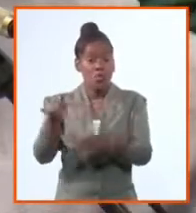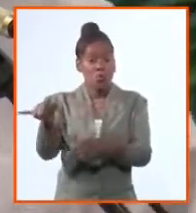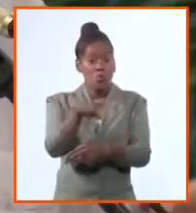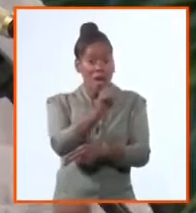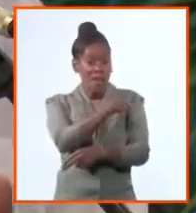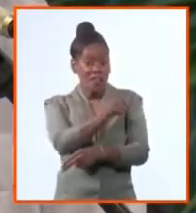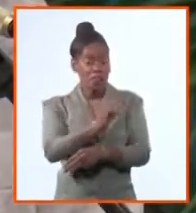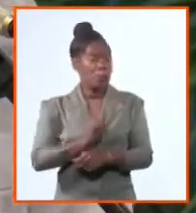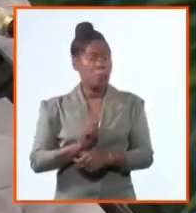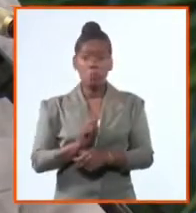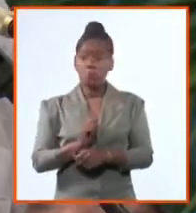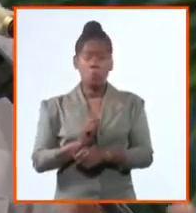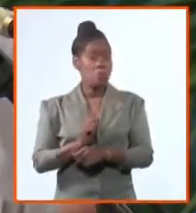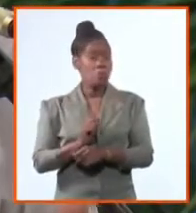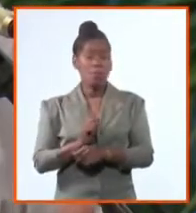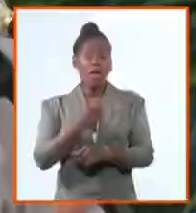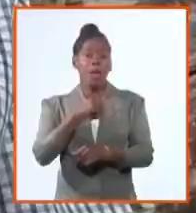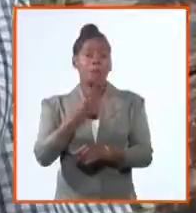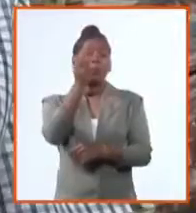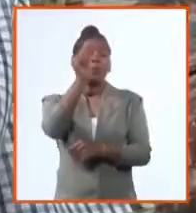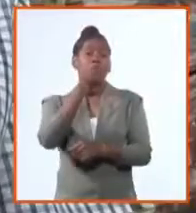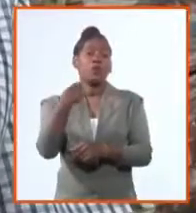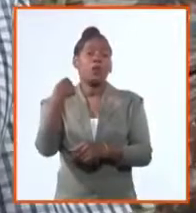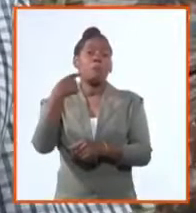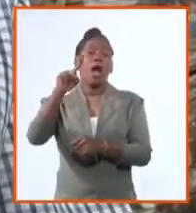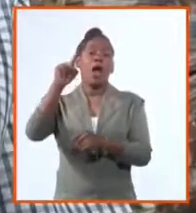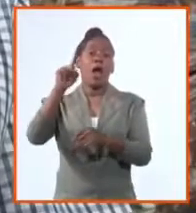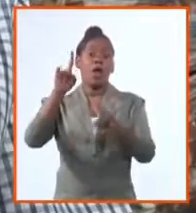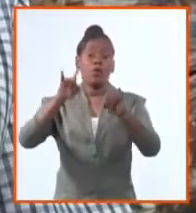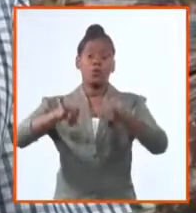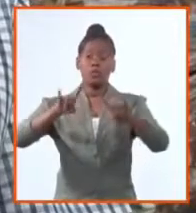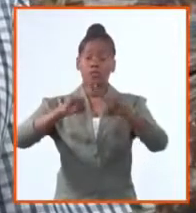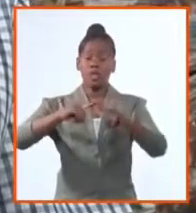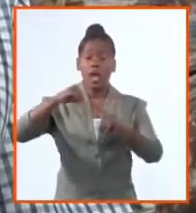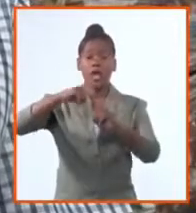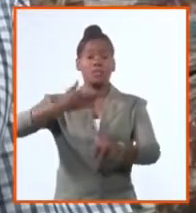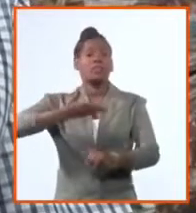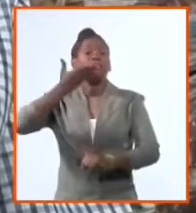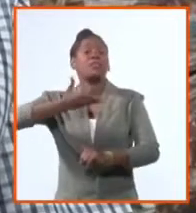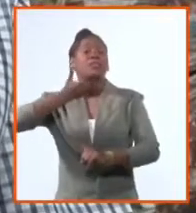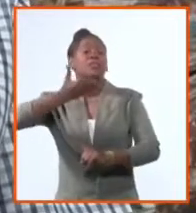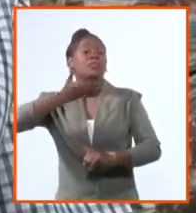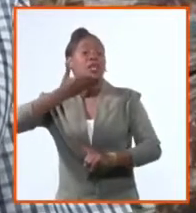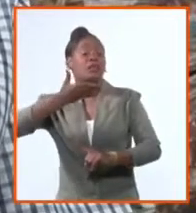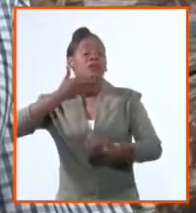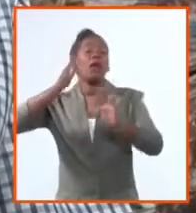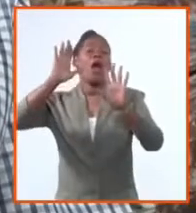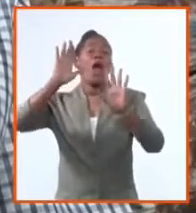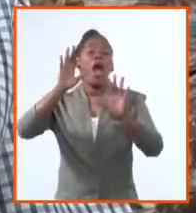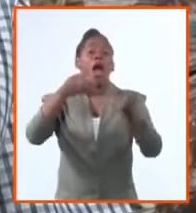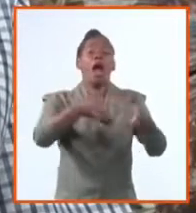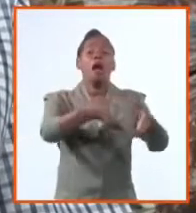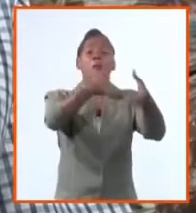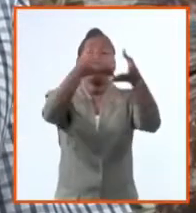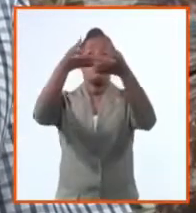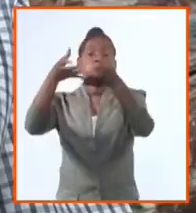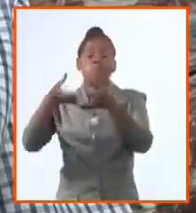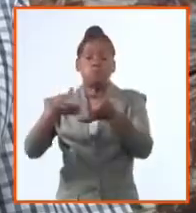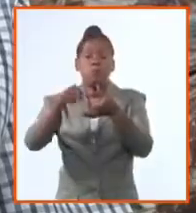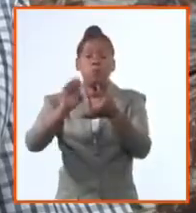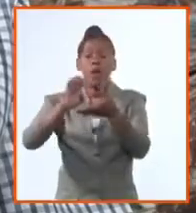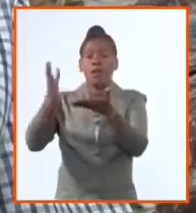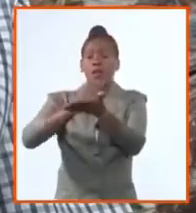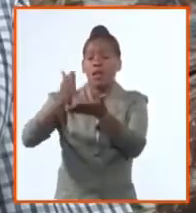utiliza solo cuando se va a hacer una tesis o cuando alguien... el Che es otra cosa. Nadie se refiere al Che